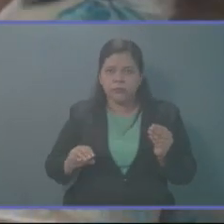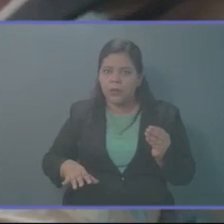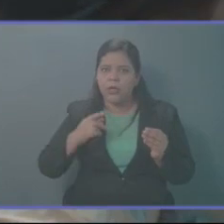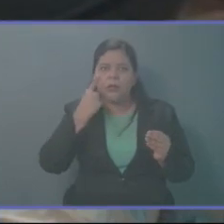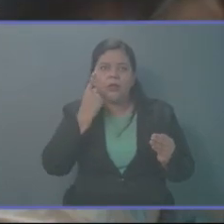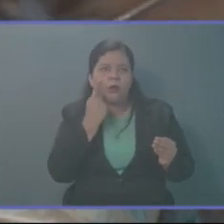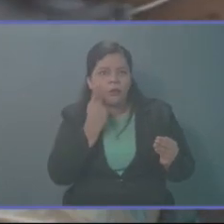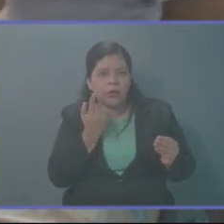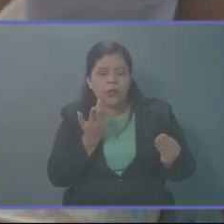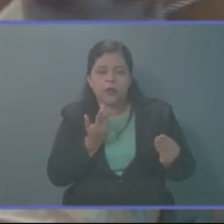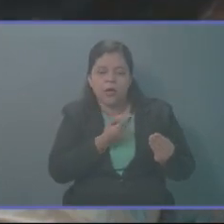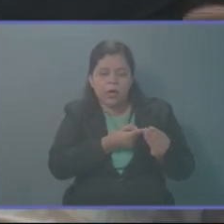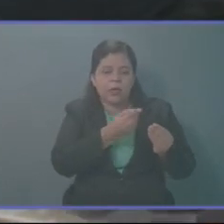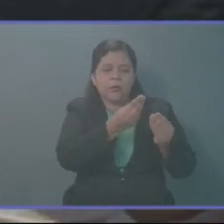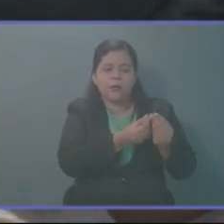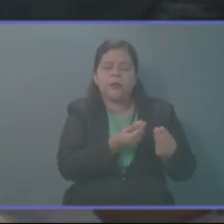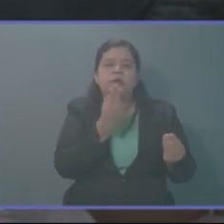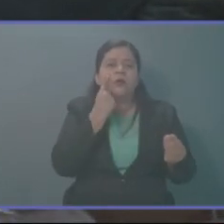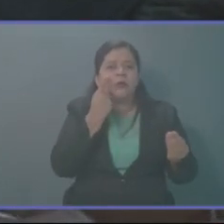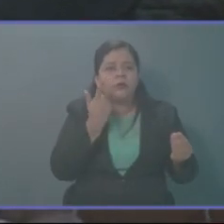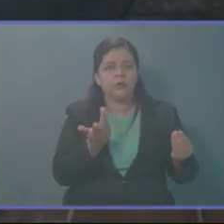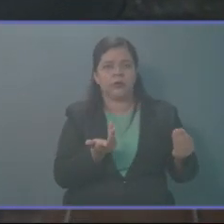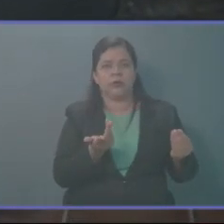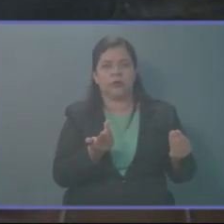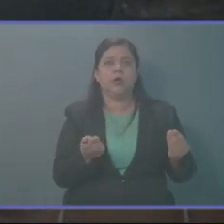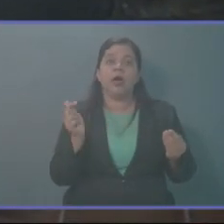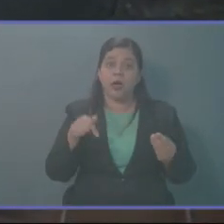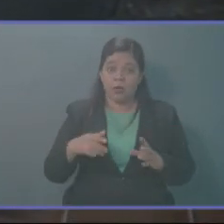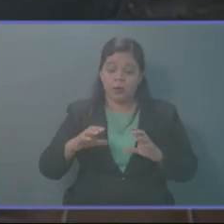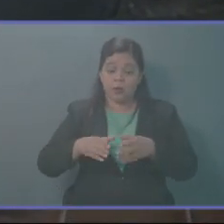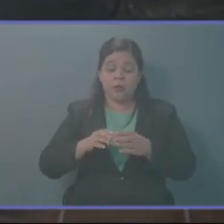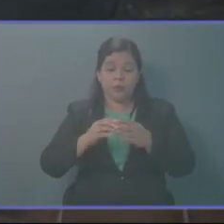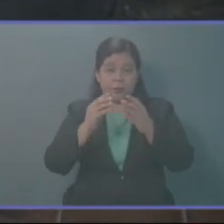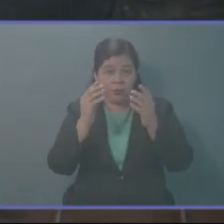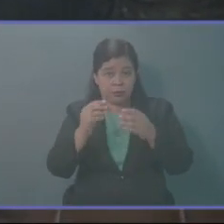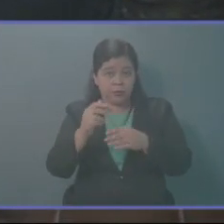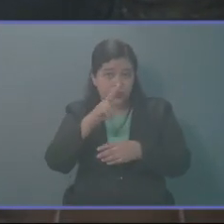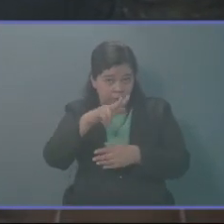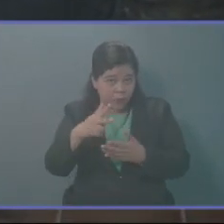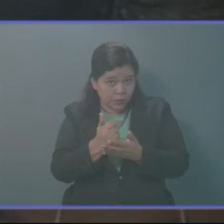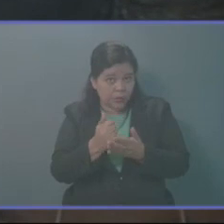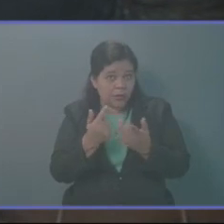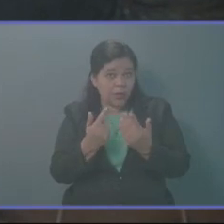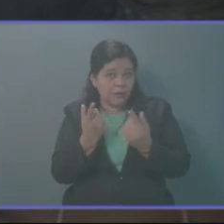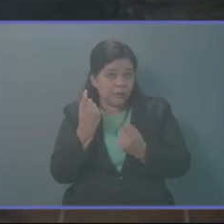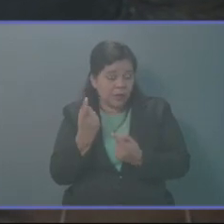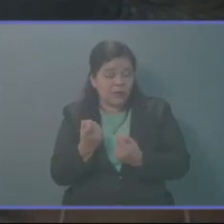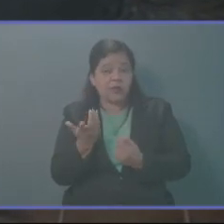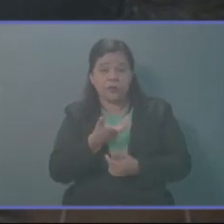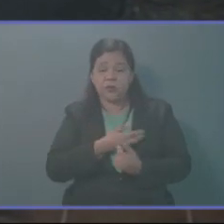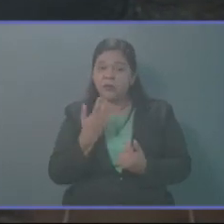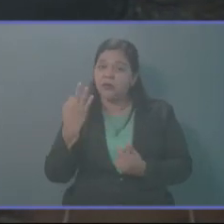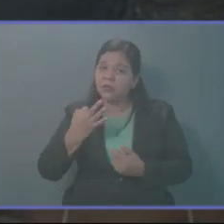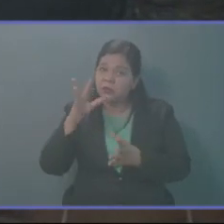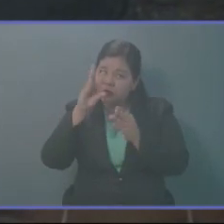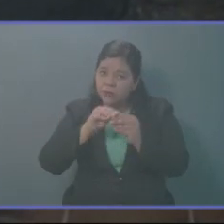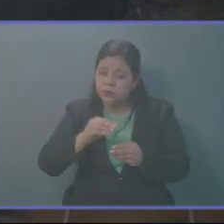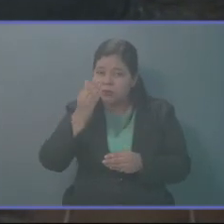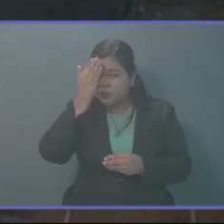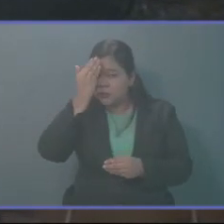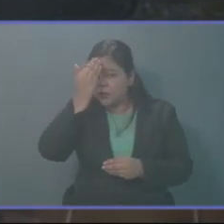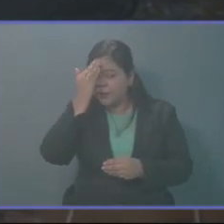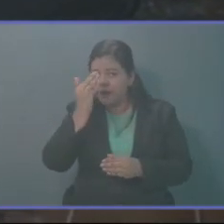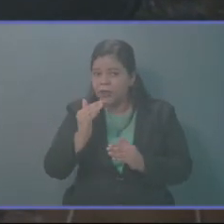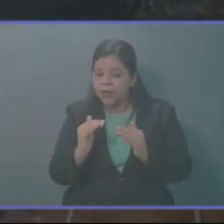está haciendo falta en el caso de la Comisión de Hacienda para tener una estimación de cuáles son el nivel